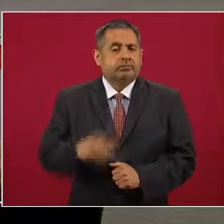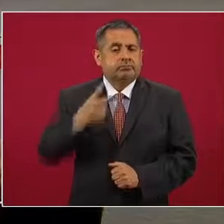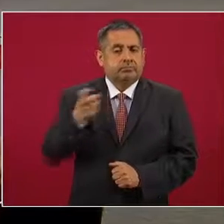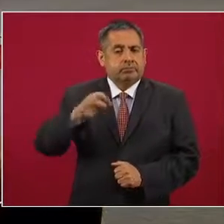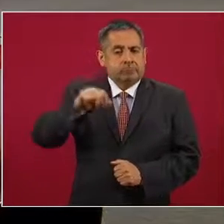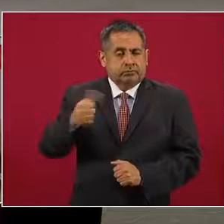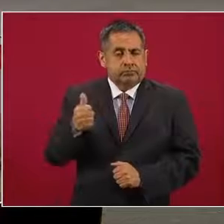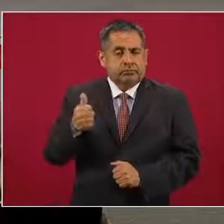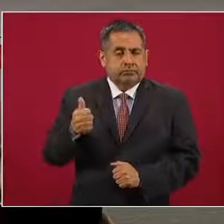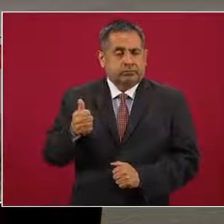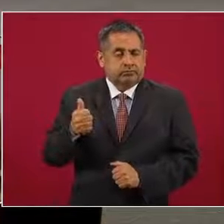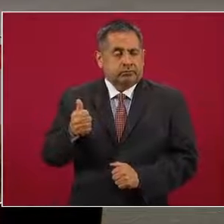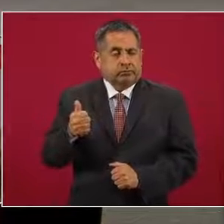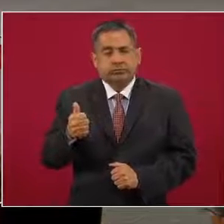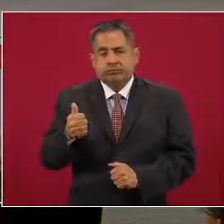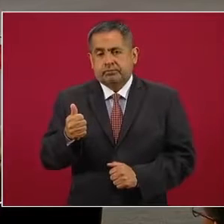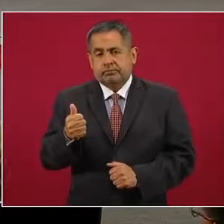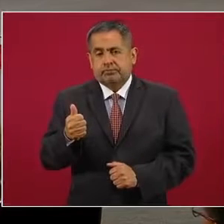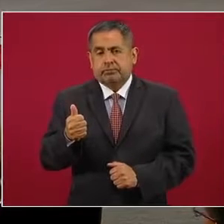211